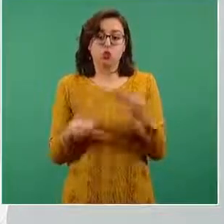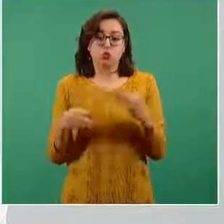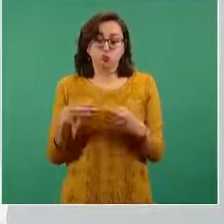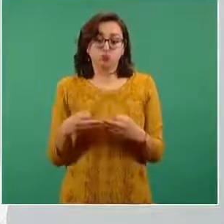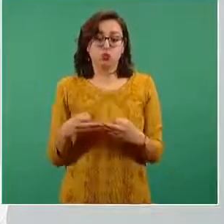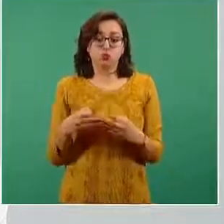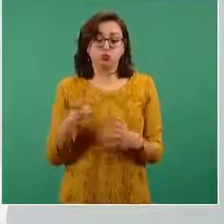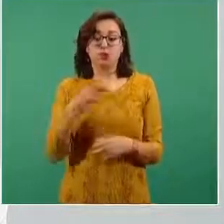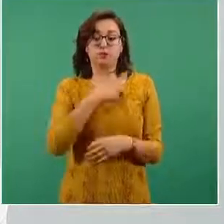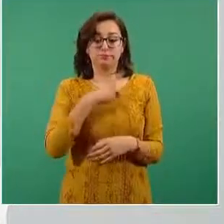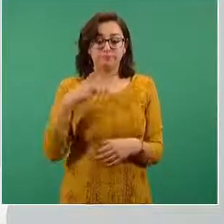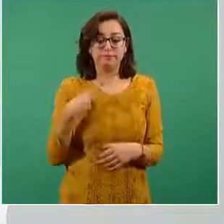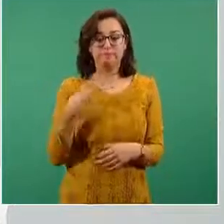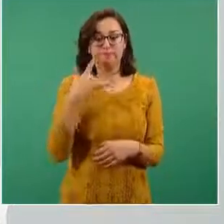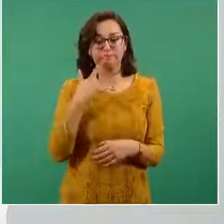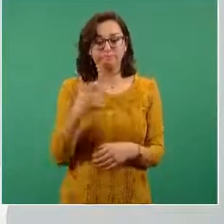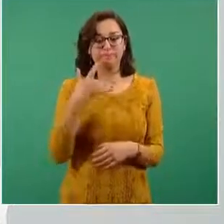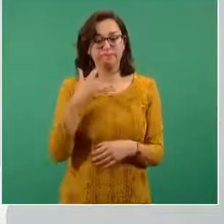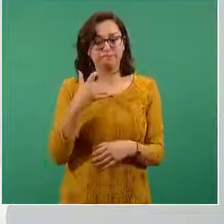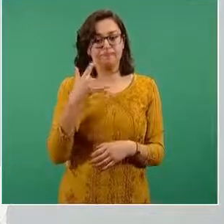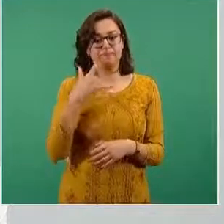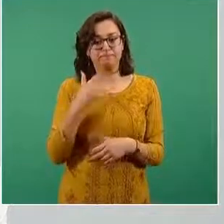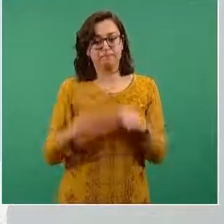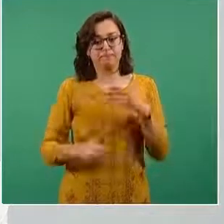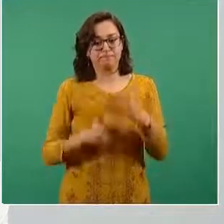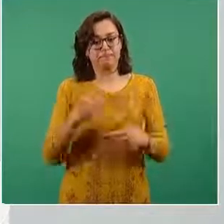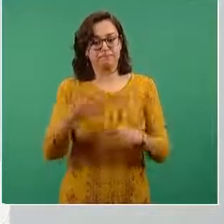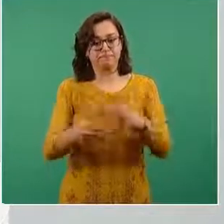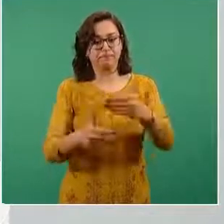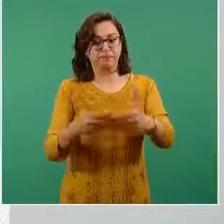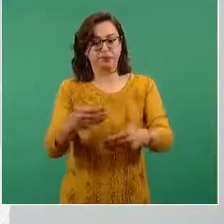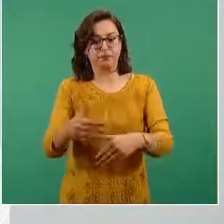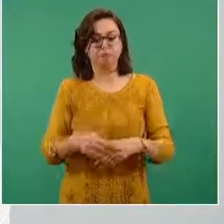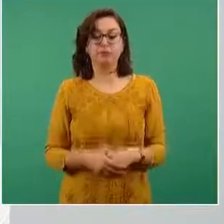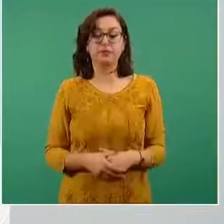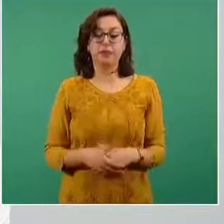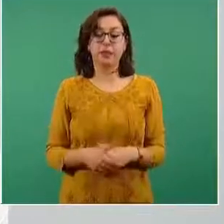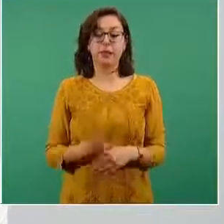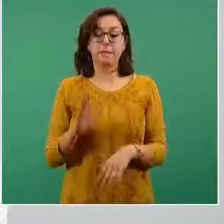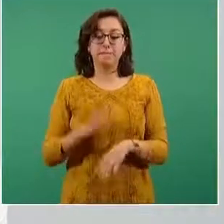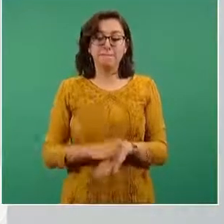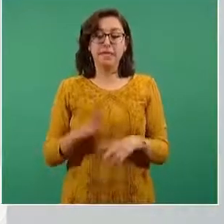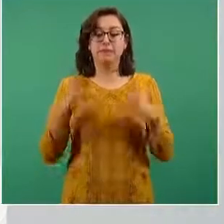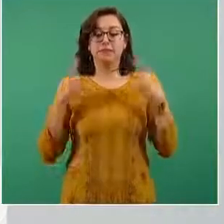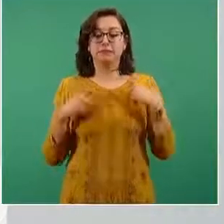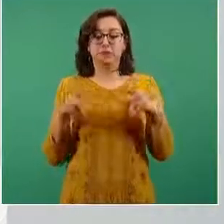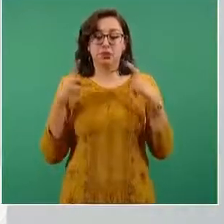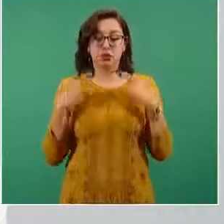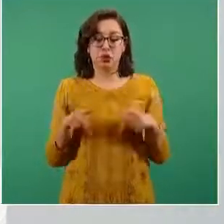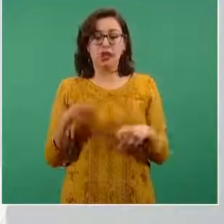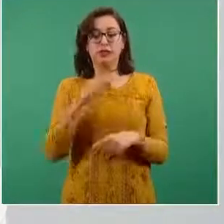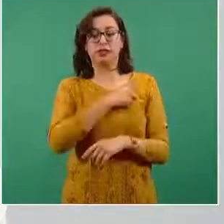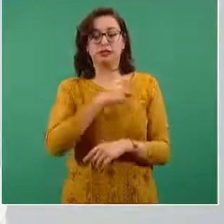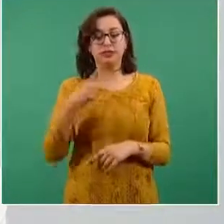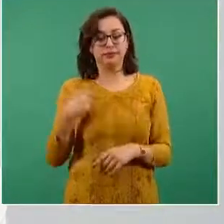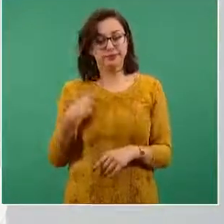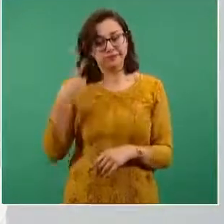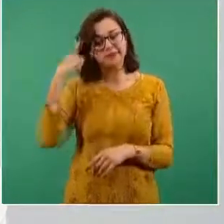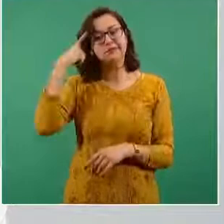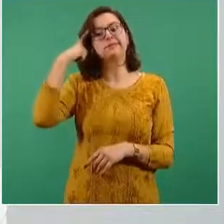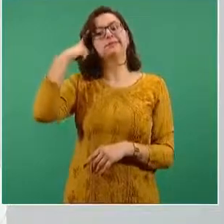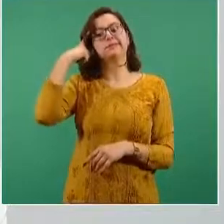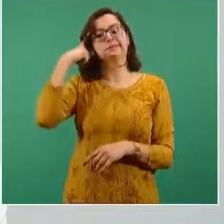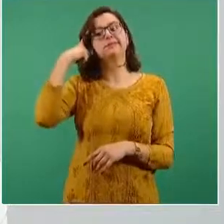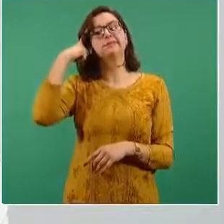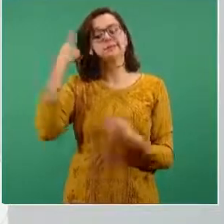que seguir luchando para que esto ocurra. Cada vez más y más personas debemos pues tener conciencia